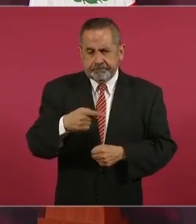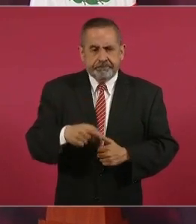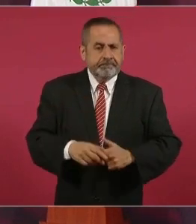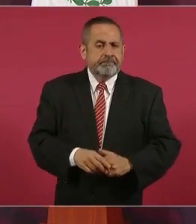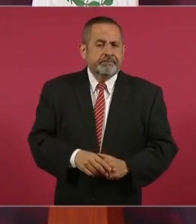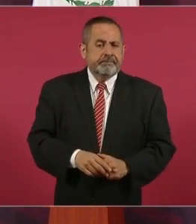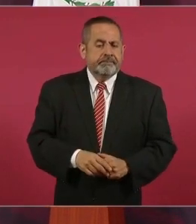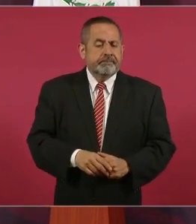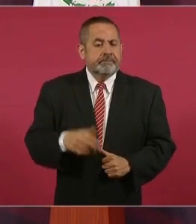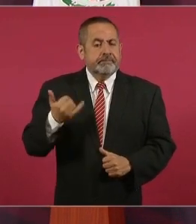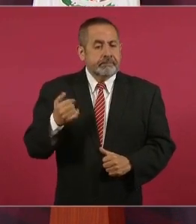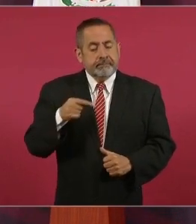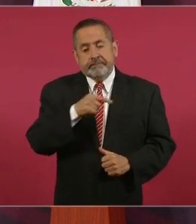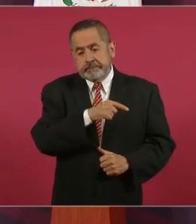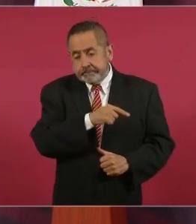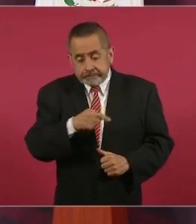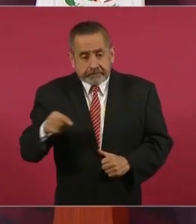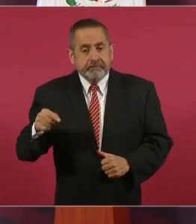y